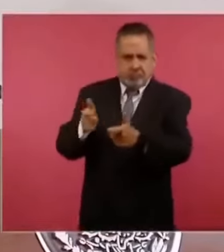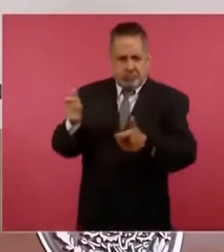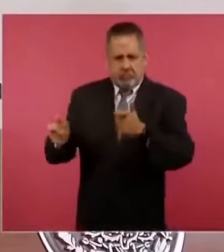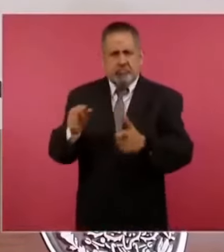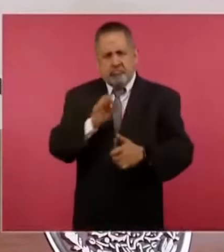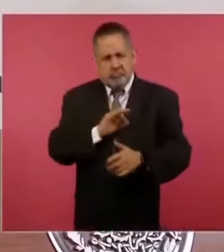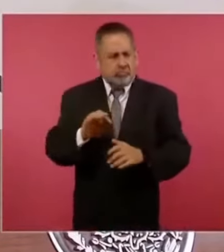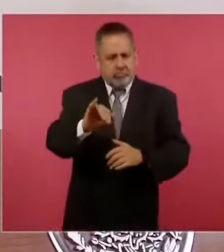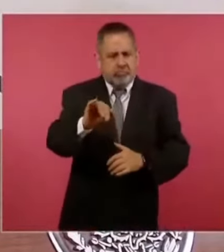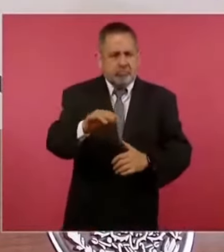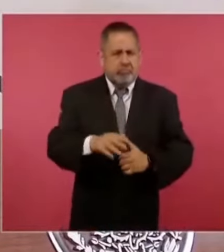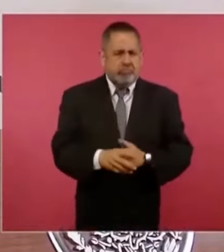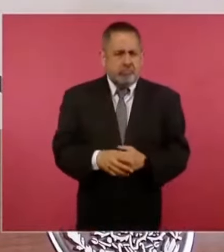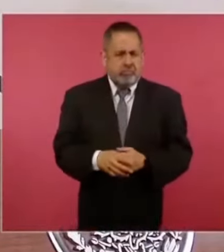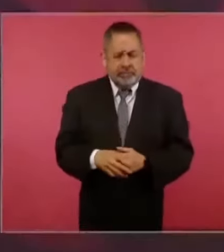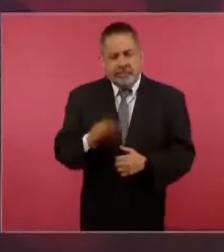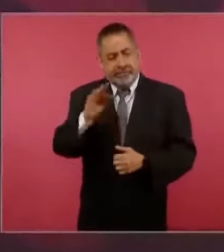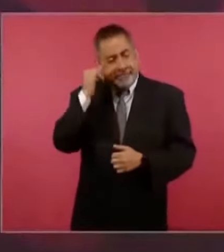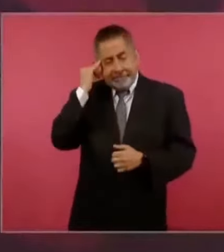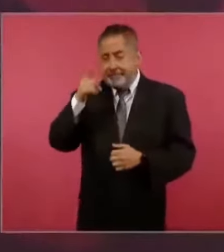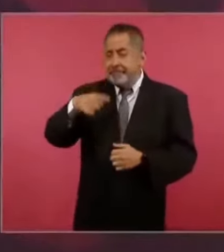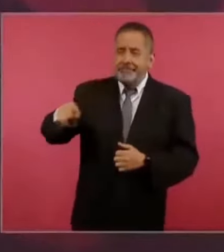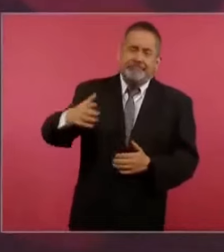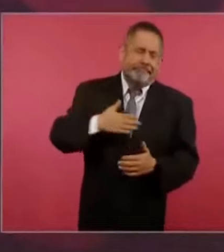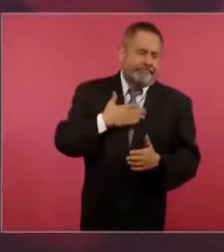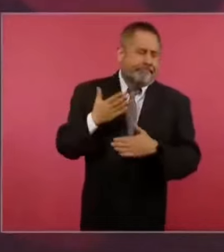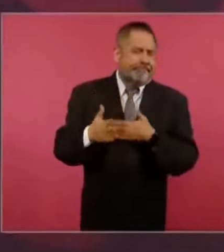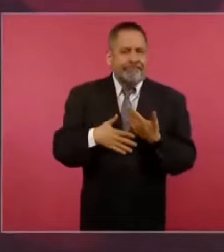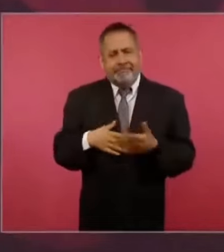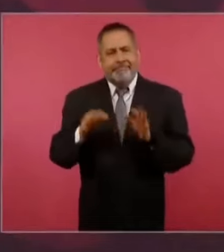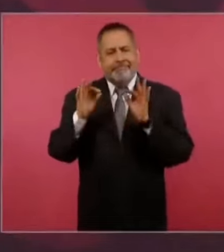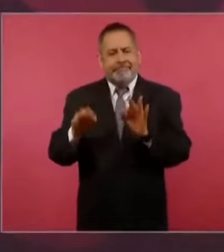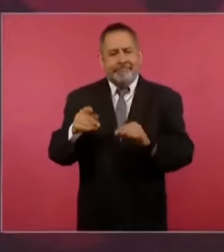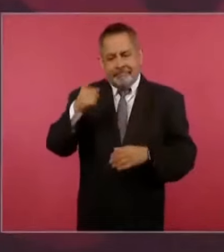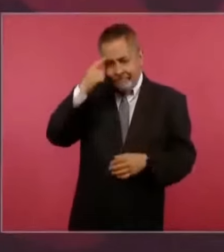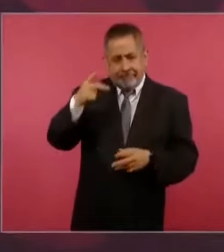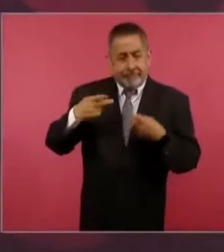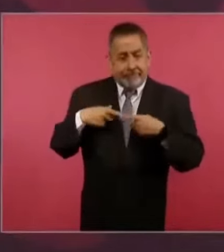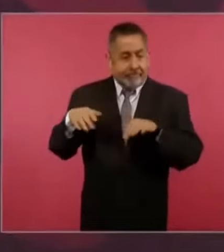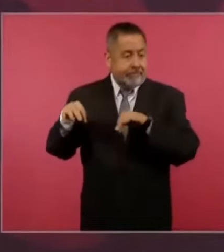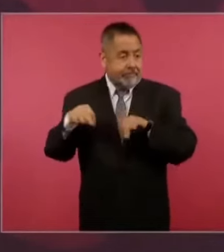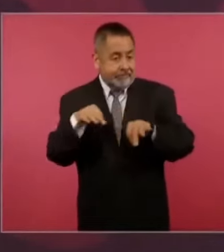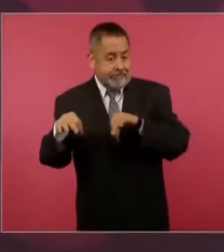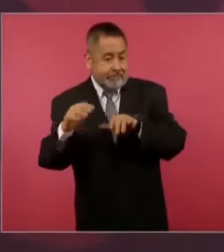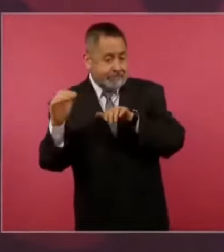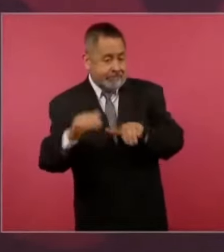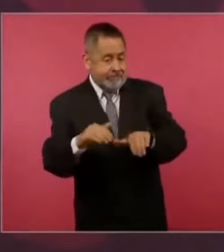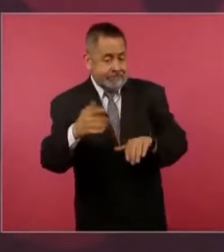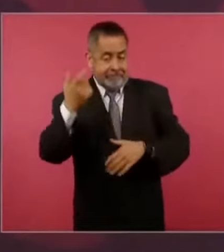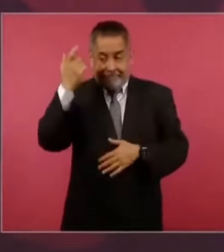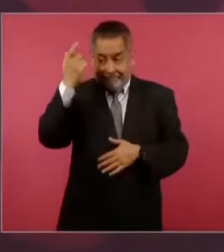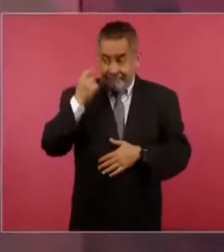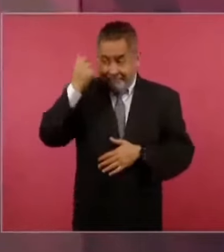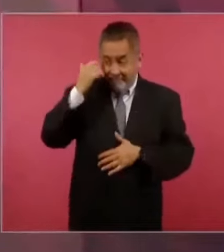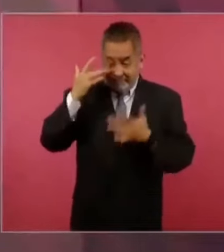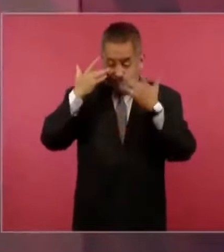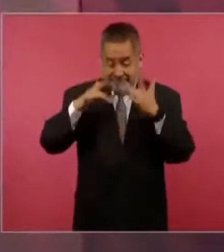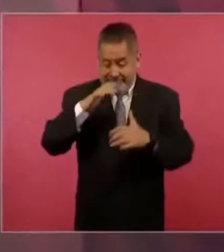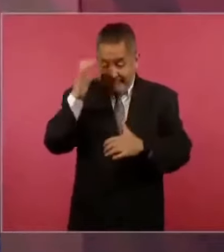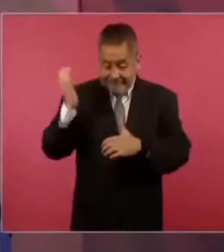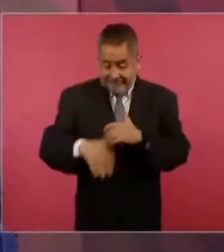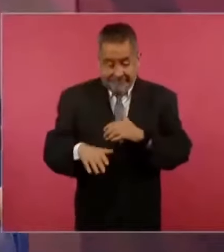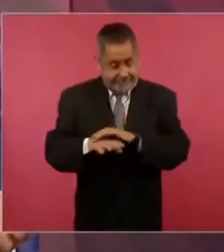imagínense la alegría de un trabajador